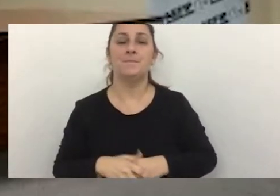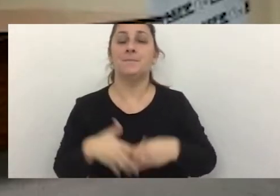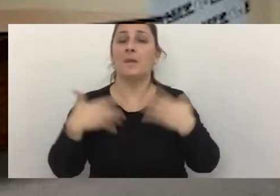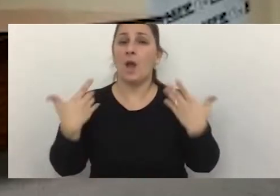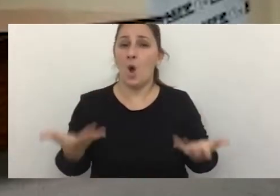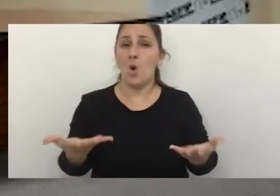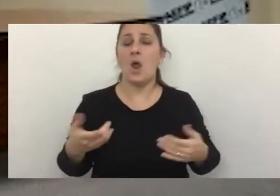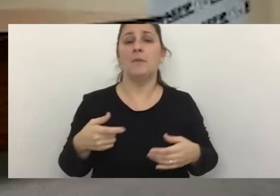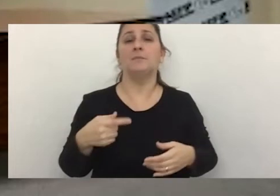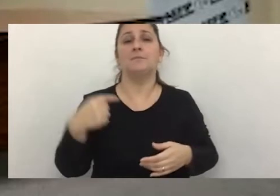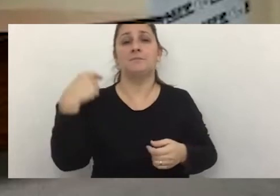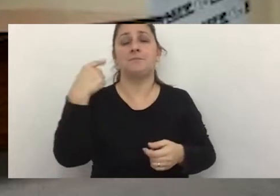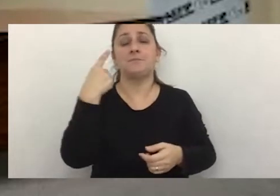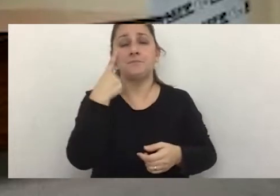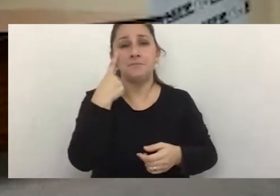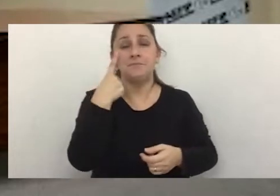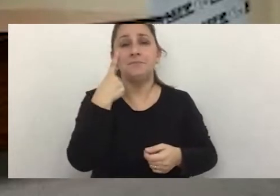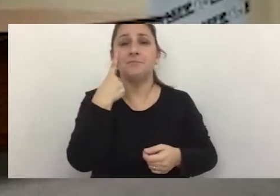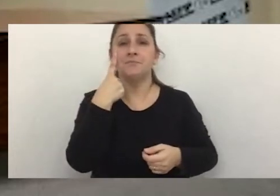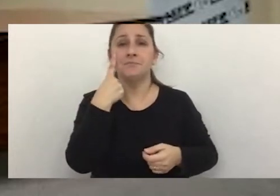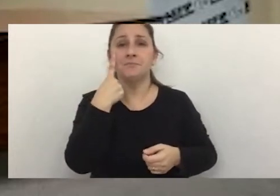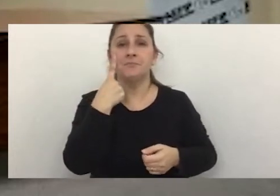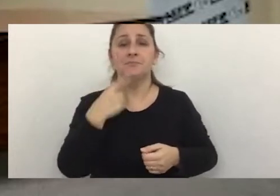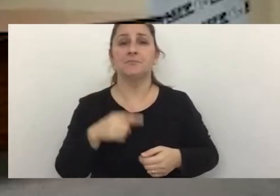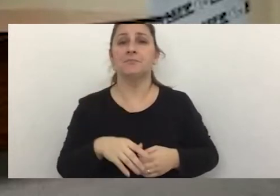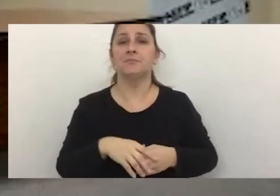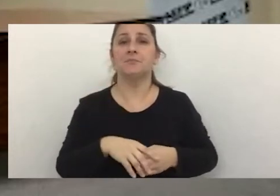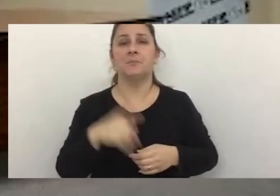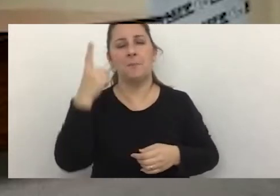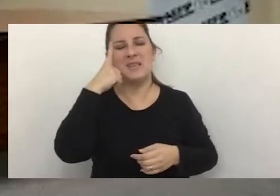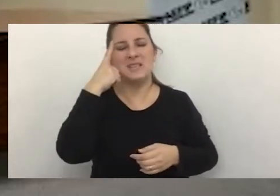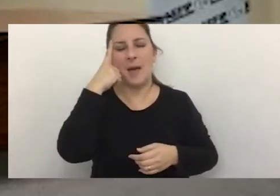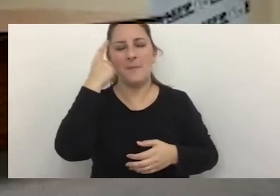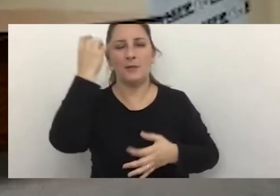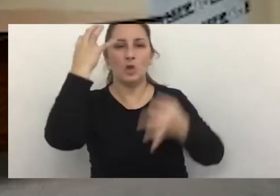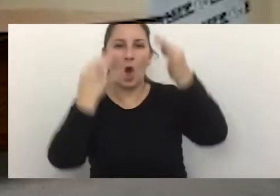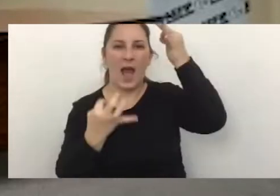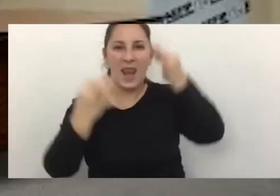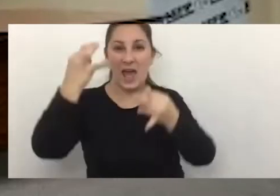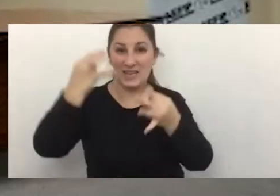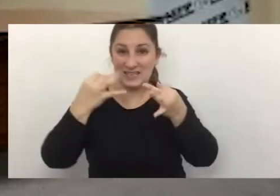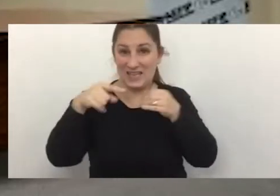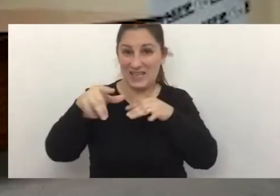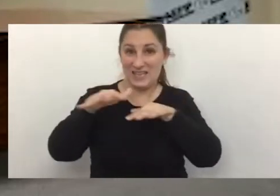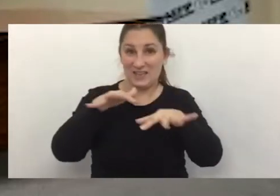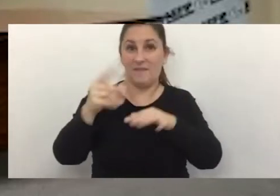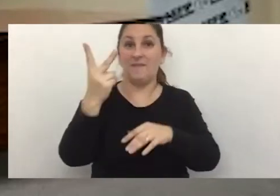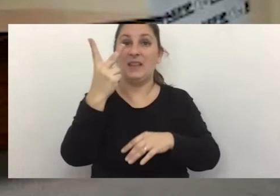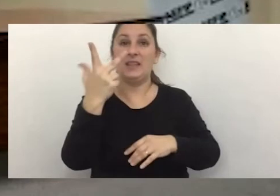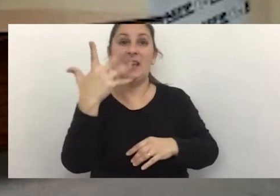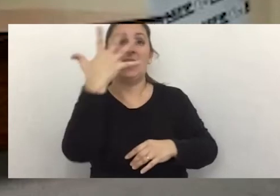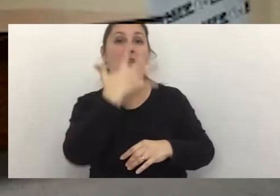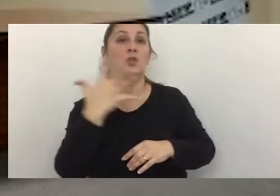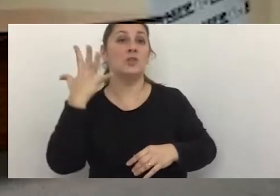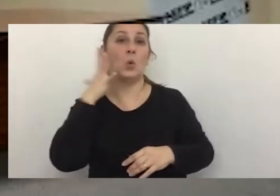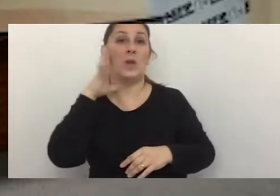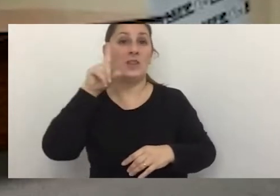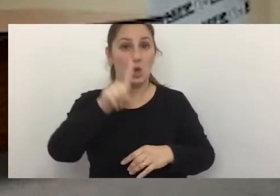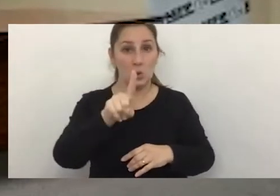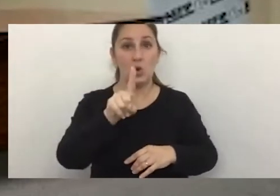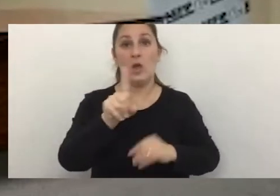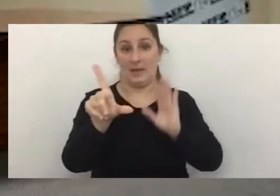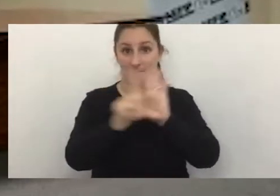uno va al análisis que se hace, por lo menos de la 23.551, que es la ley